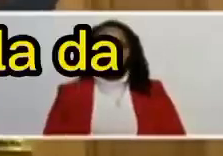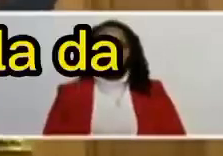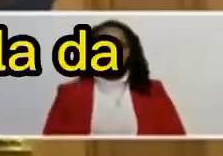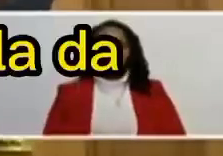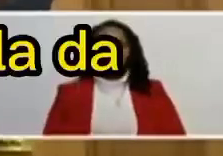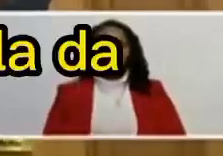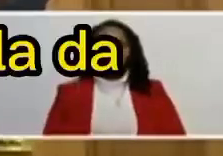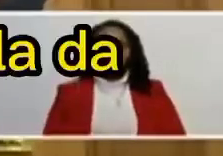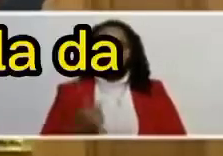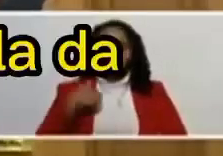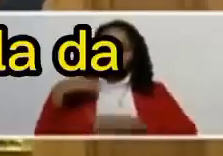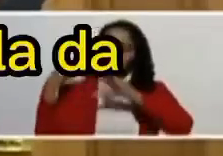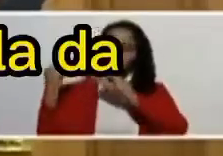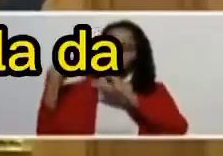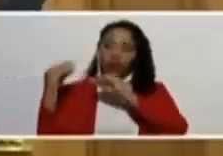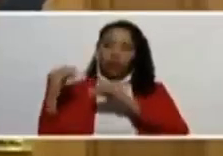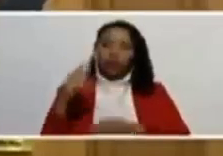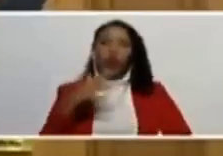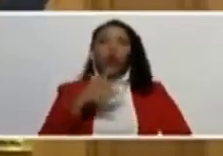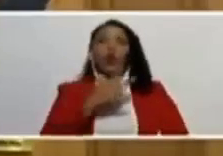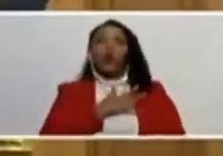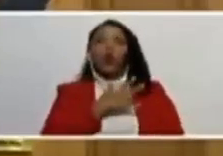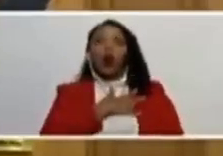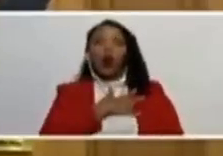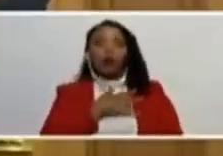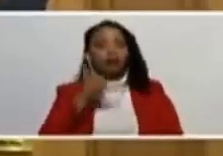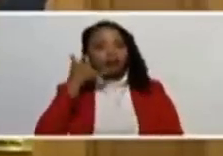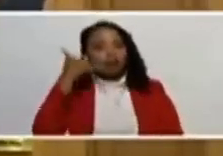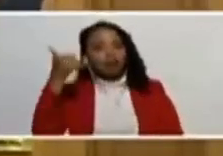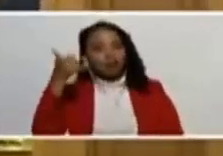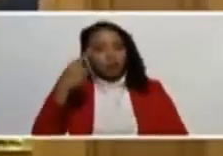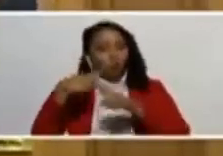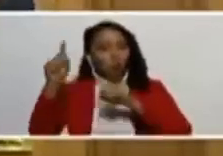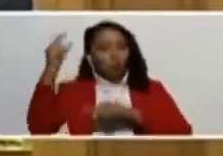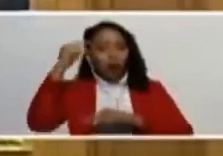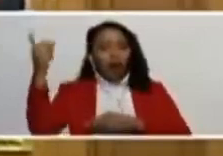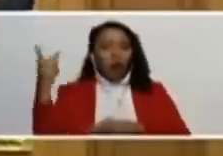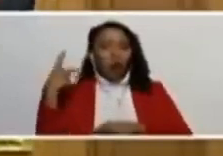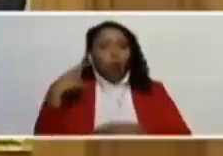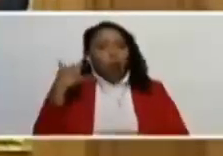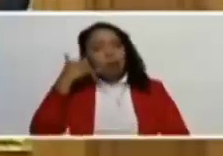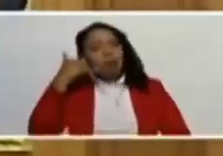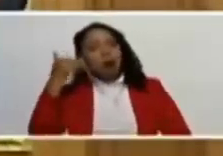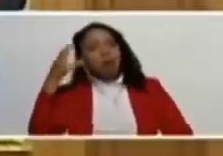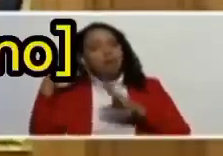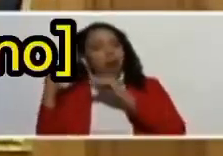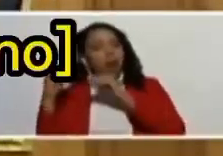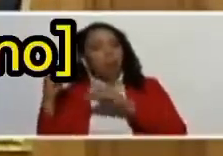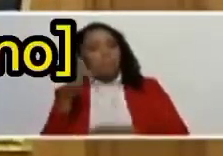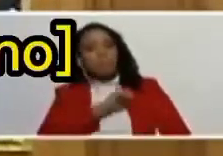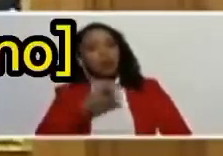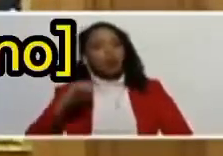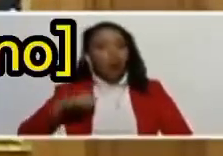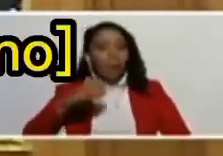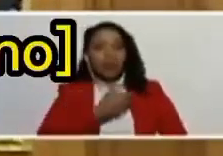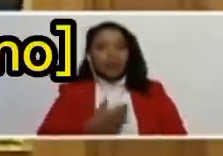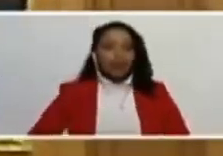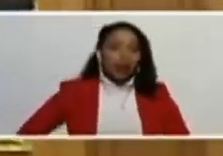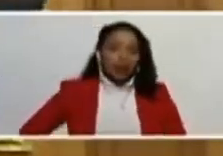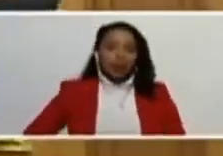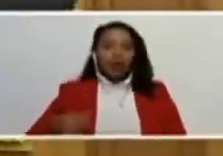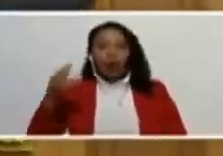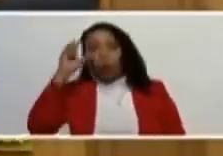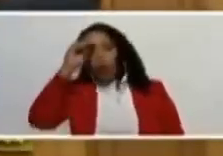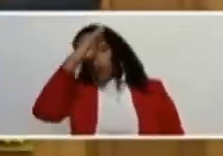tú hablaba con el presidente Lula da Silva por teléfono el otro día lo hablaba personalmente con el presidente Gustavo